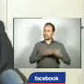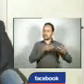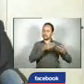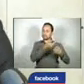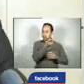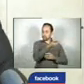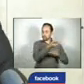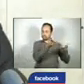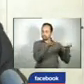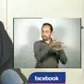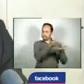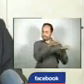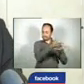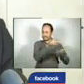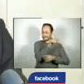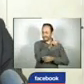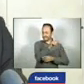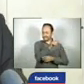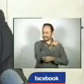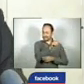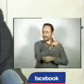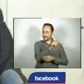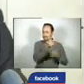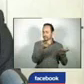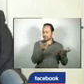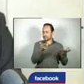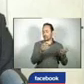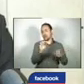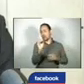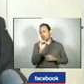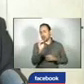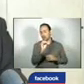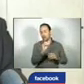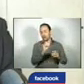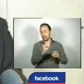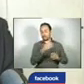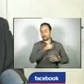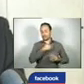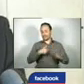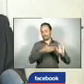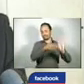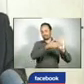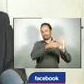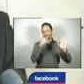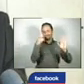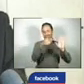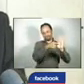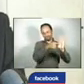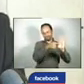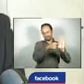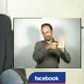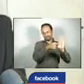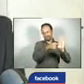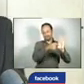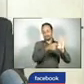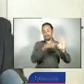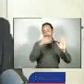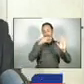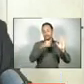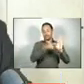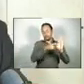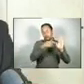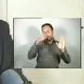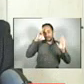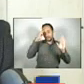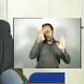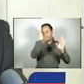prácticamente, o ese señalamiento que hace el presidente, lo que es la materialización al derecho